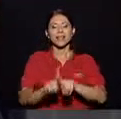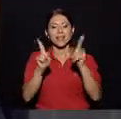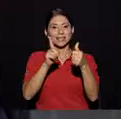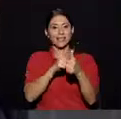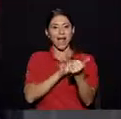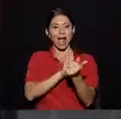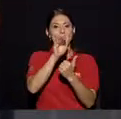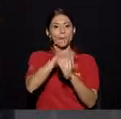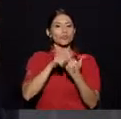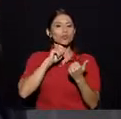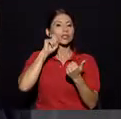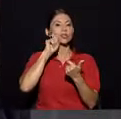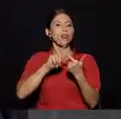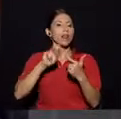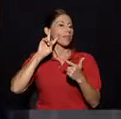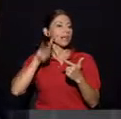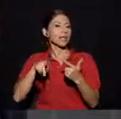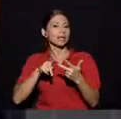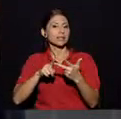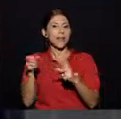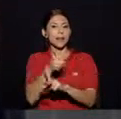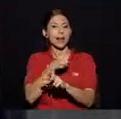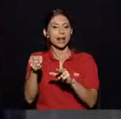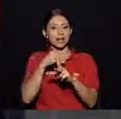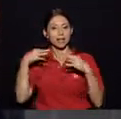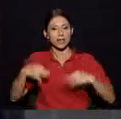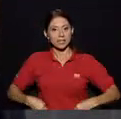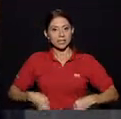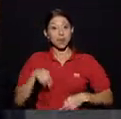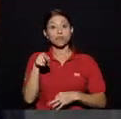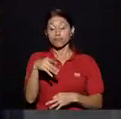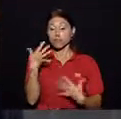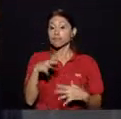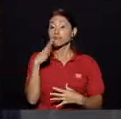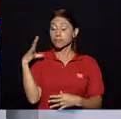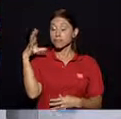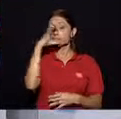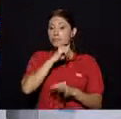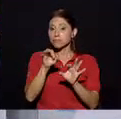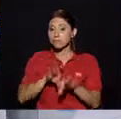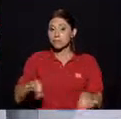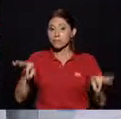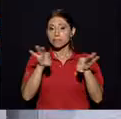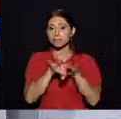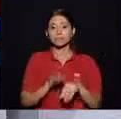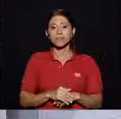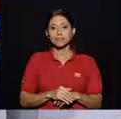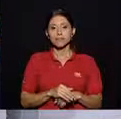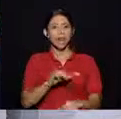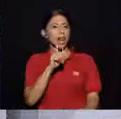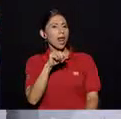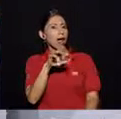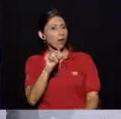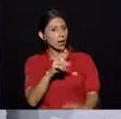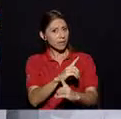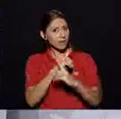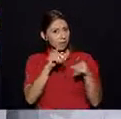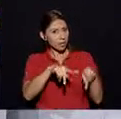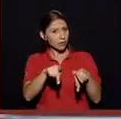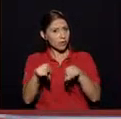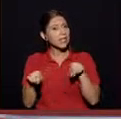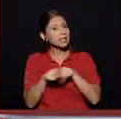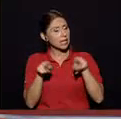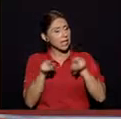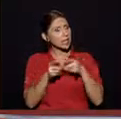abuso sexual, negligencia, maltrato físico, que fue un descubrimiento muy importante. Laura, la Defensoría de los Habitantes también ha levantado fuertemente